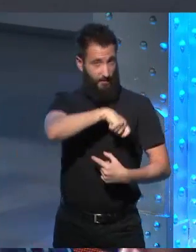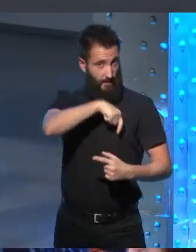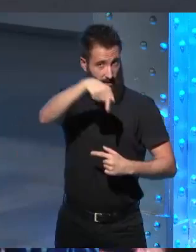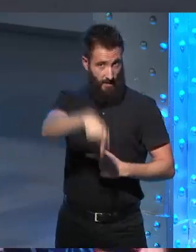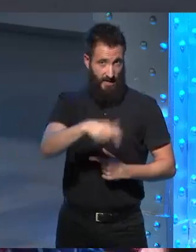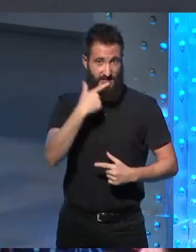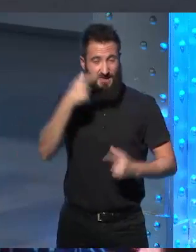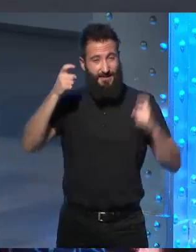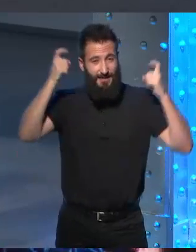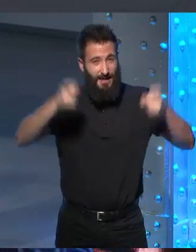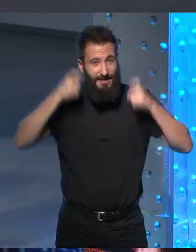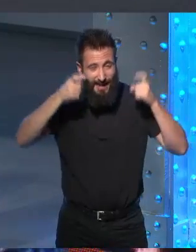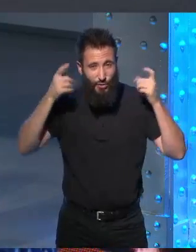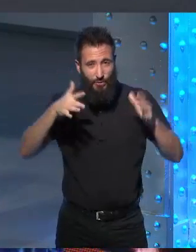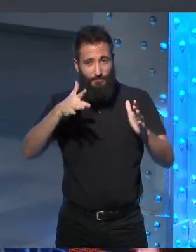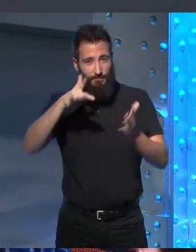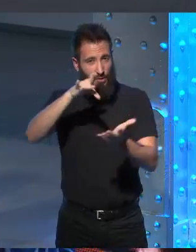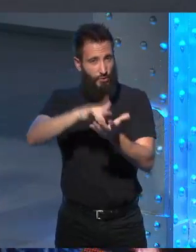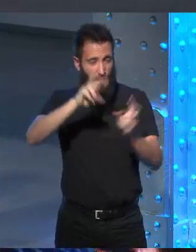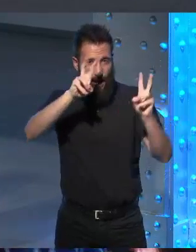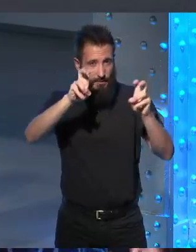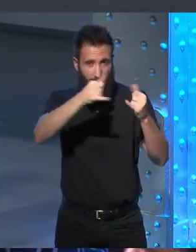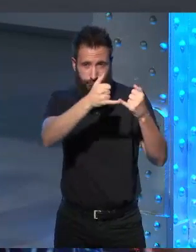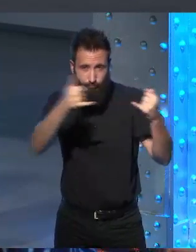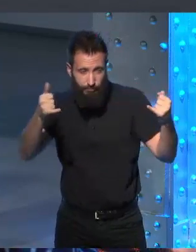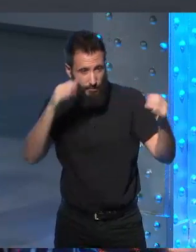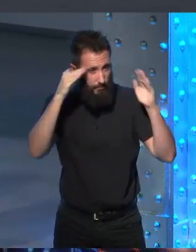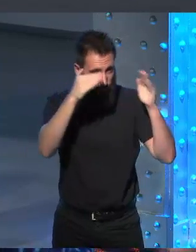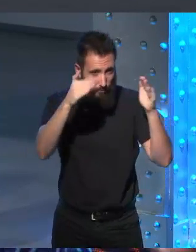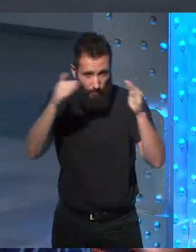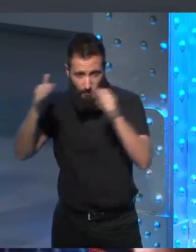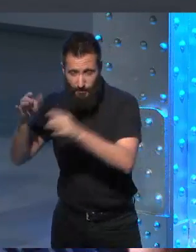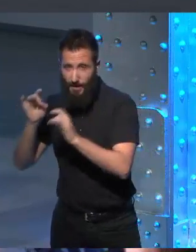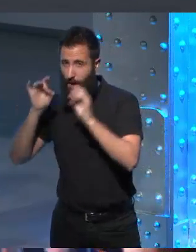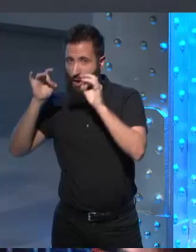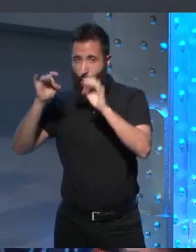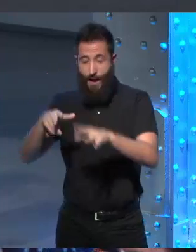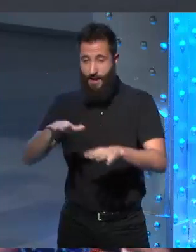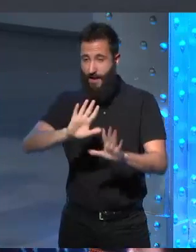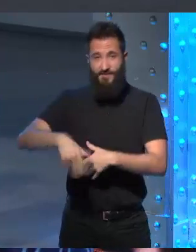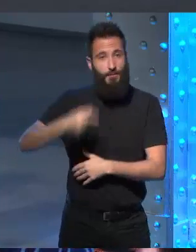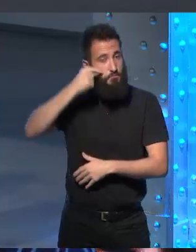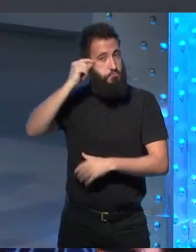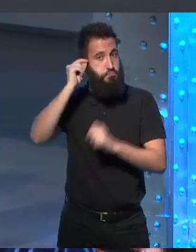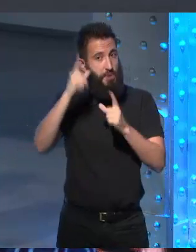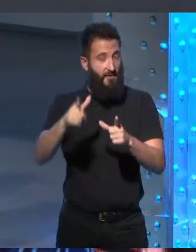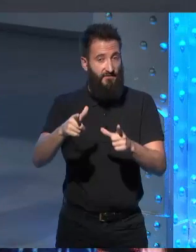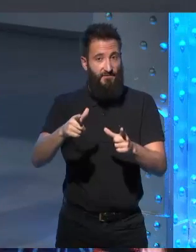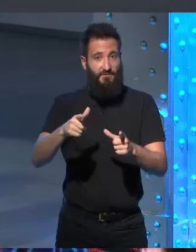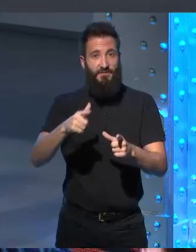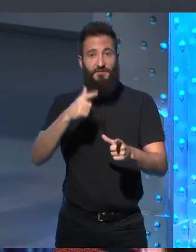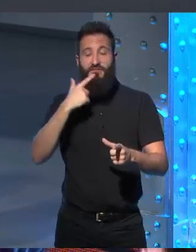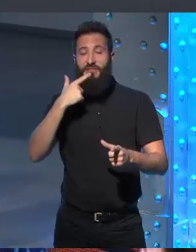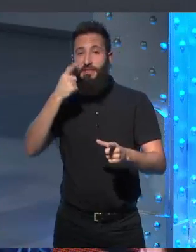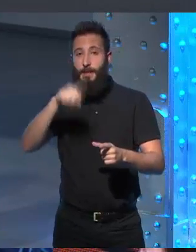y obviamente también sabíamos que había ciertos temas interesantes y en fuentes académicas descubrimos, que además es parte también del proceso,